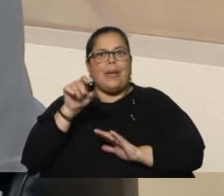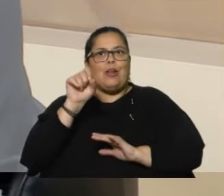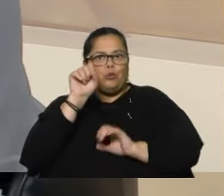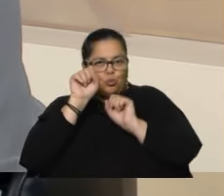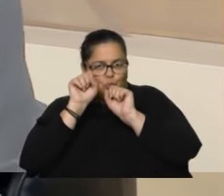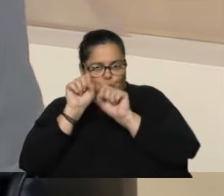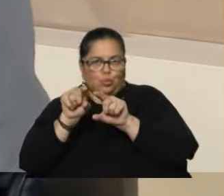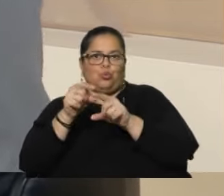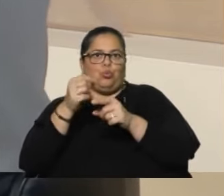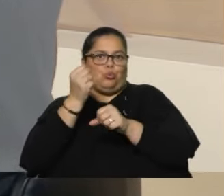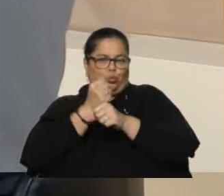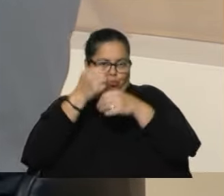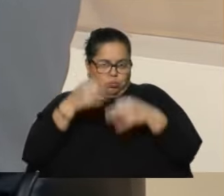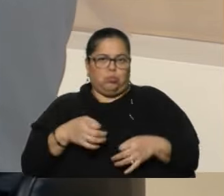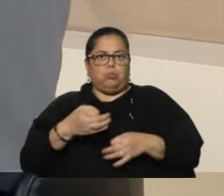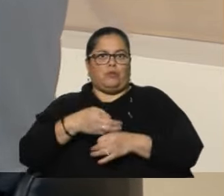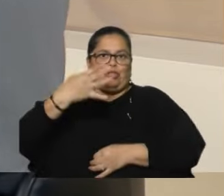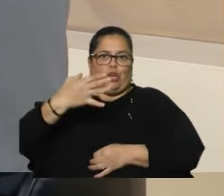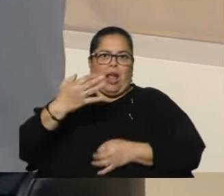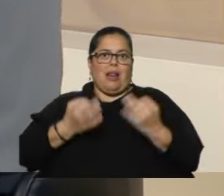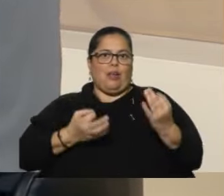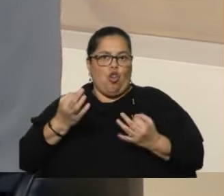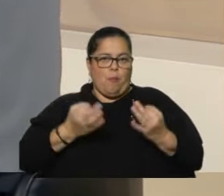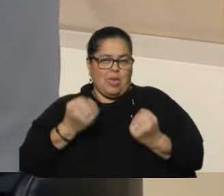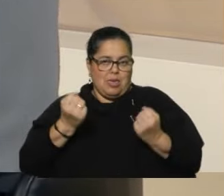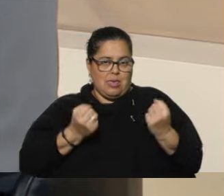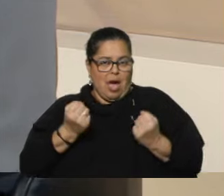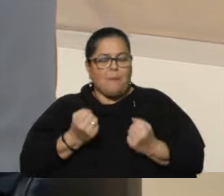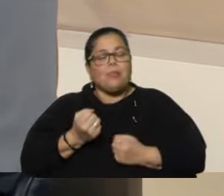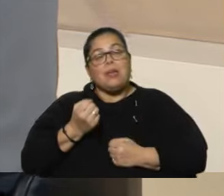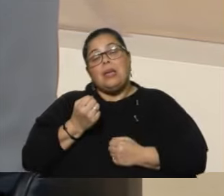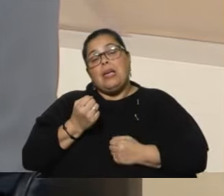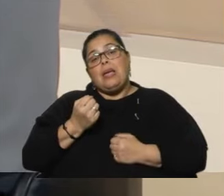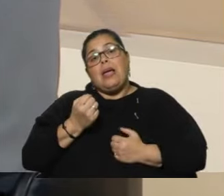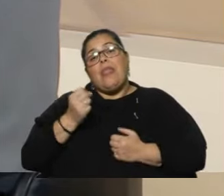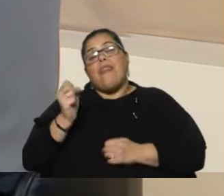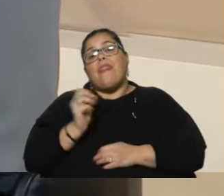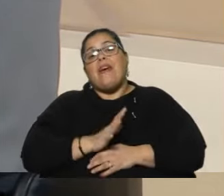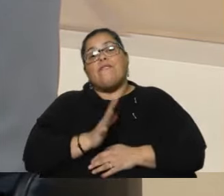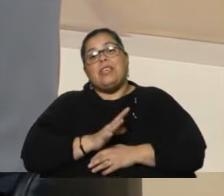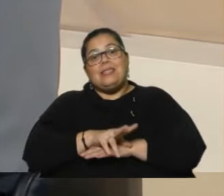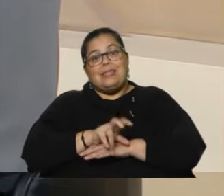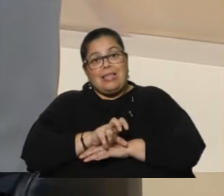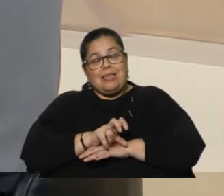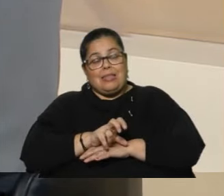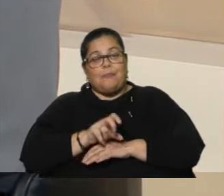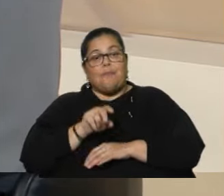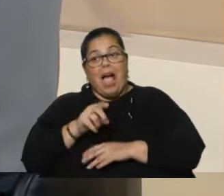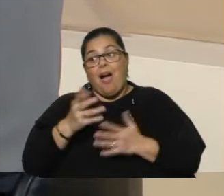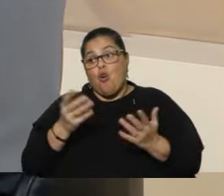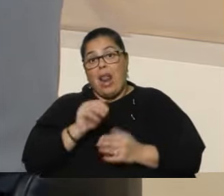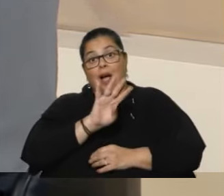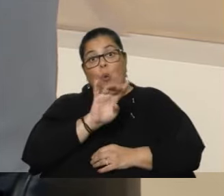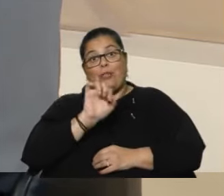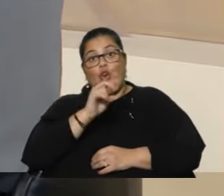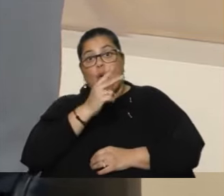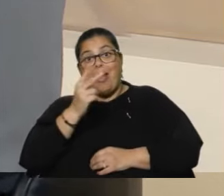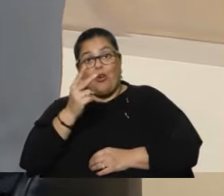vuelto todo, lamentablemente, Leo. Pero lo llevo a su terreno, entonces. Déficit fiscal, 4.2 ahora más o menos, está